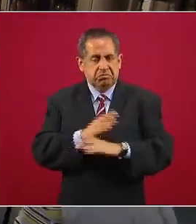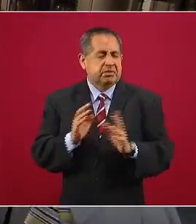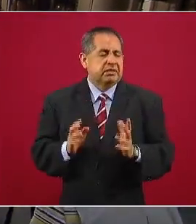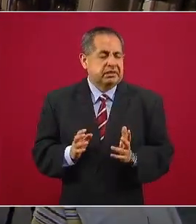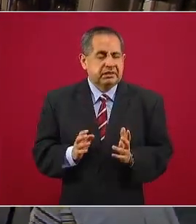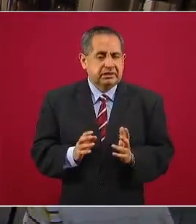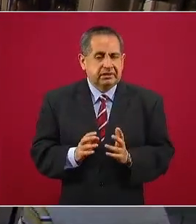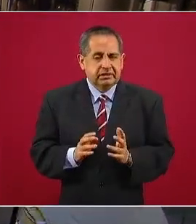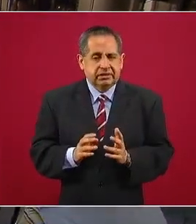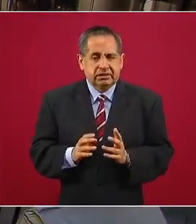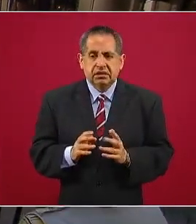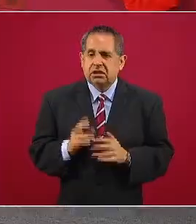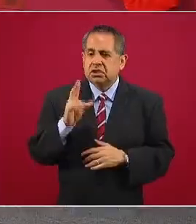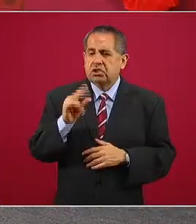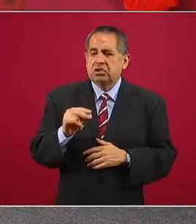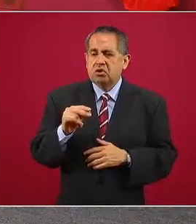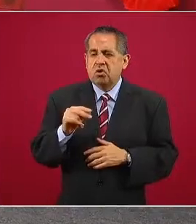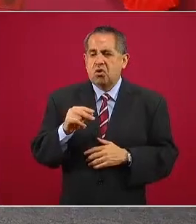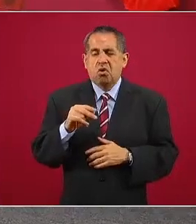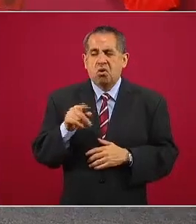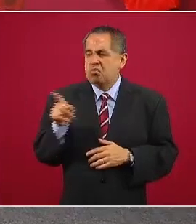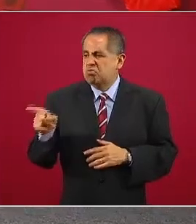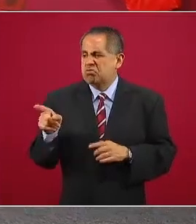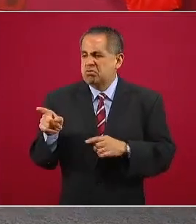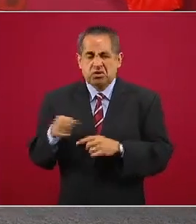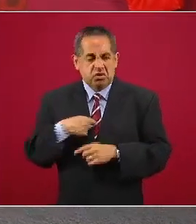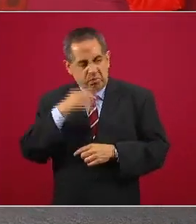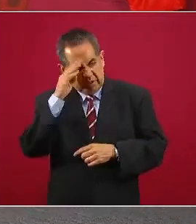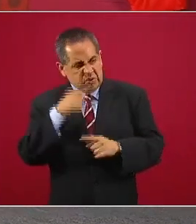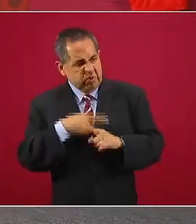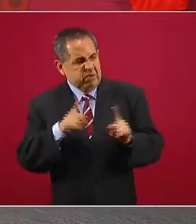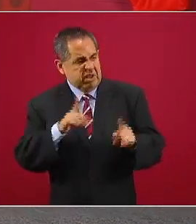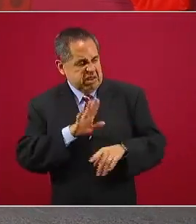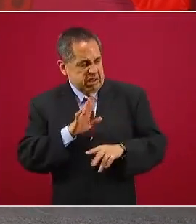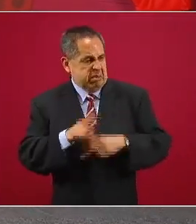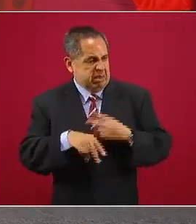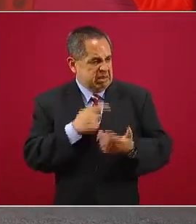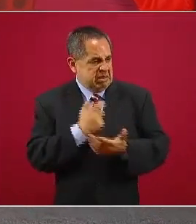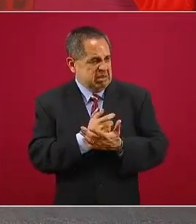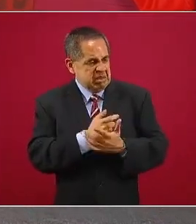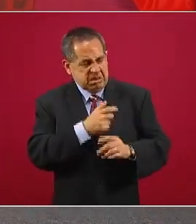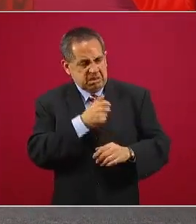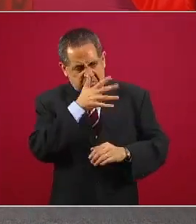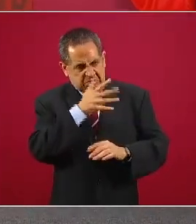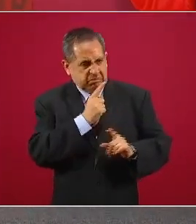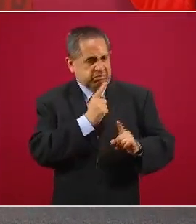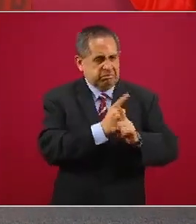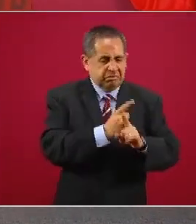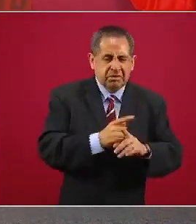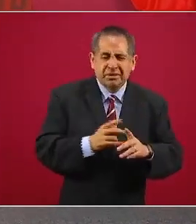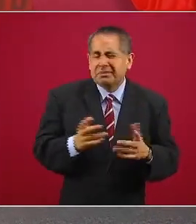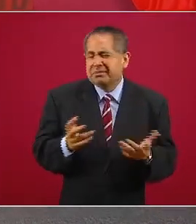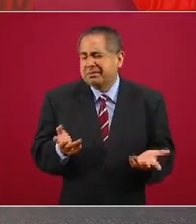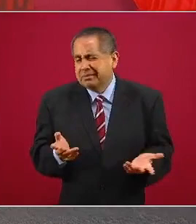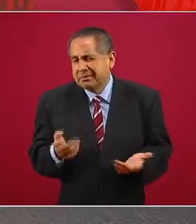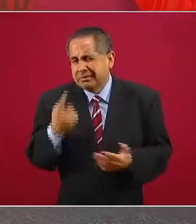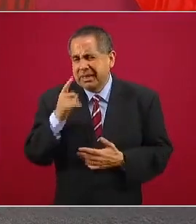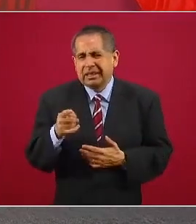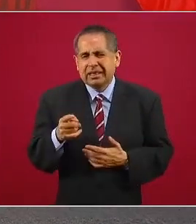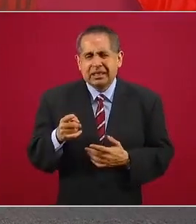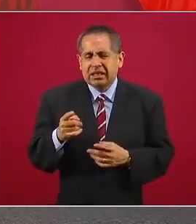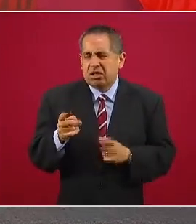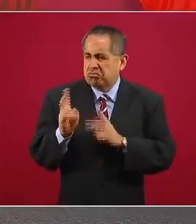no llevar las diferencias que son consustanciales a la